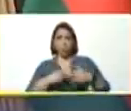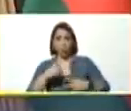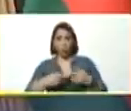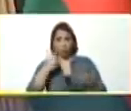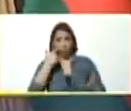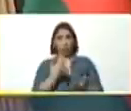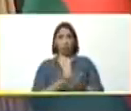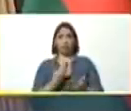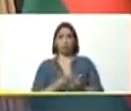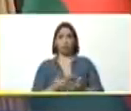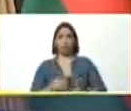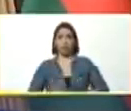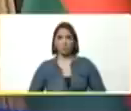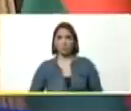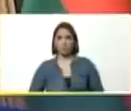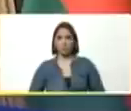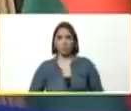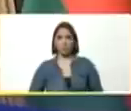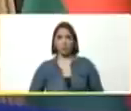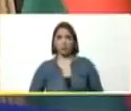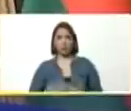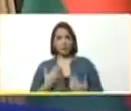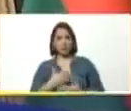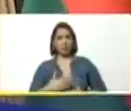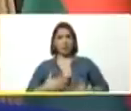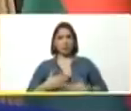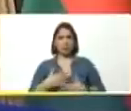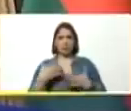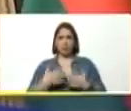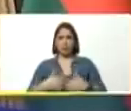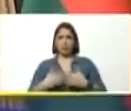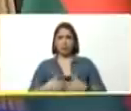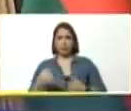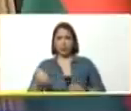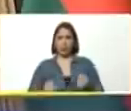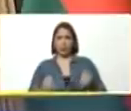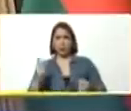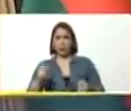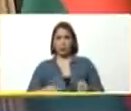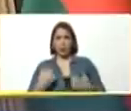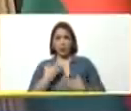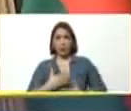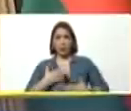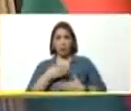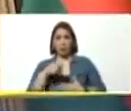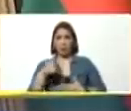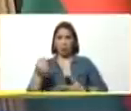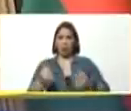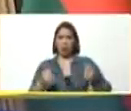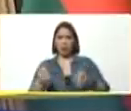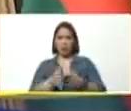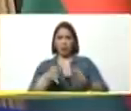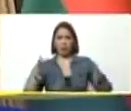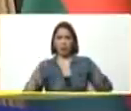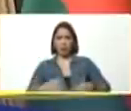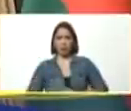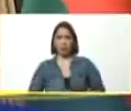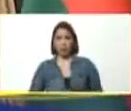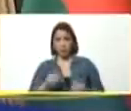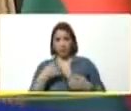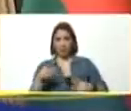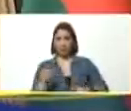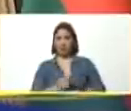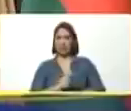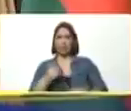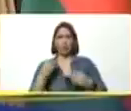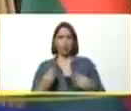comprobado. La calidad de esas maquinarias, la calidad de esos camiones. Bueno, rápido